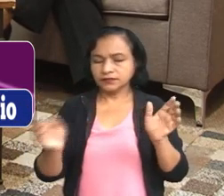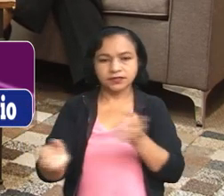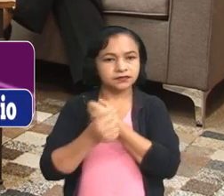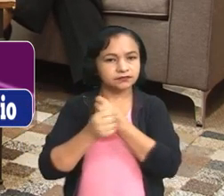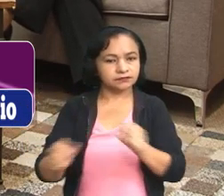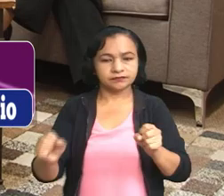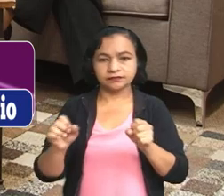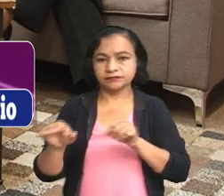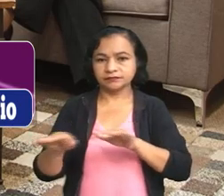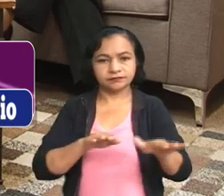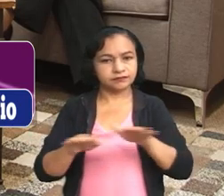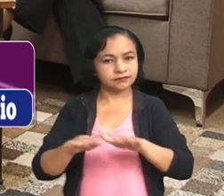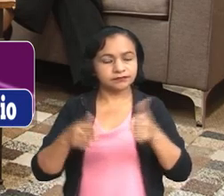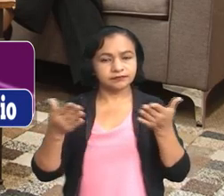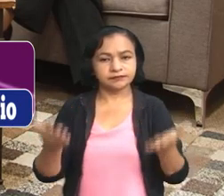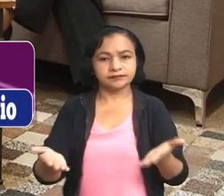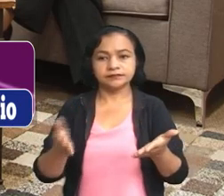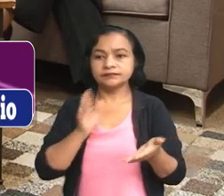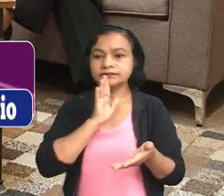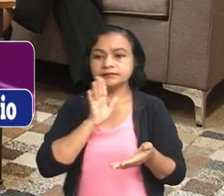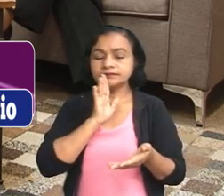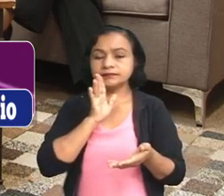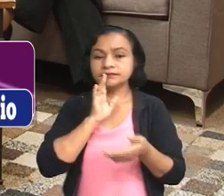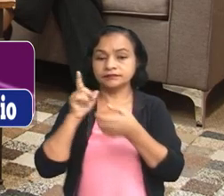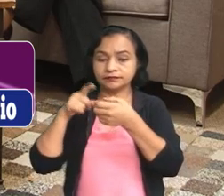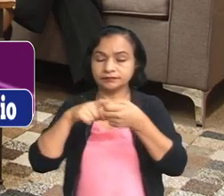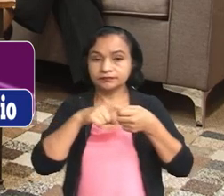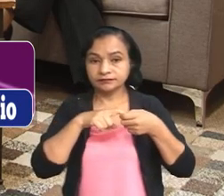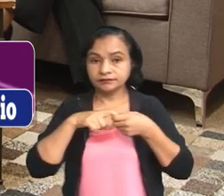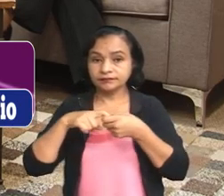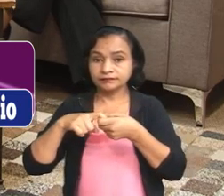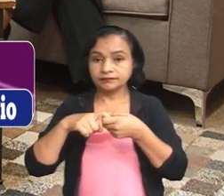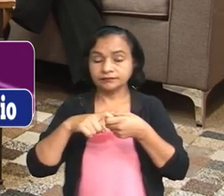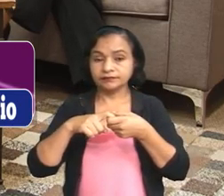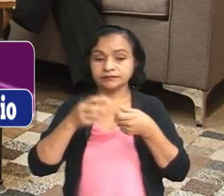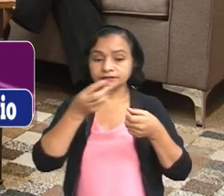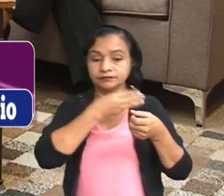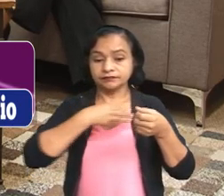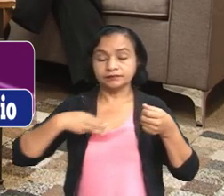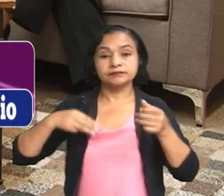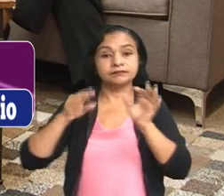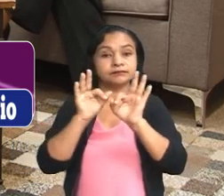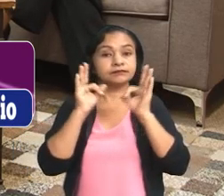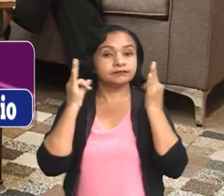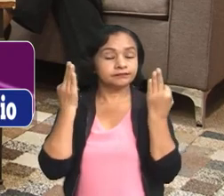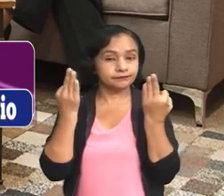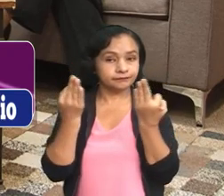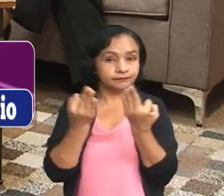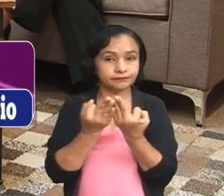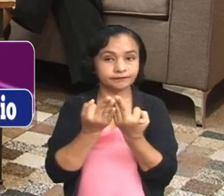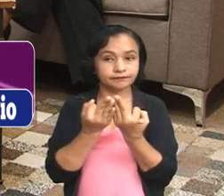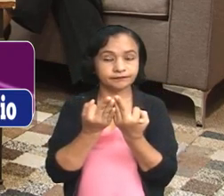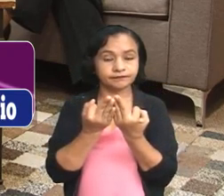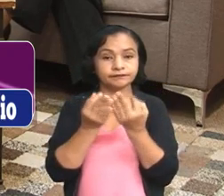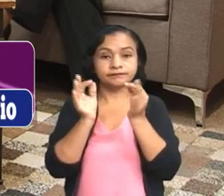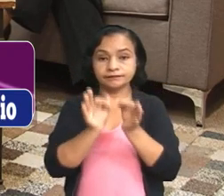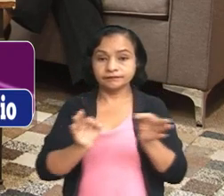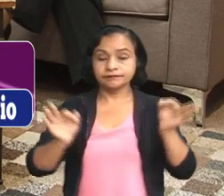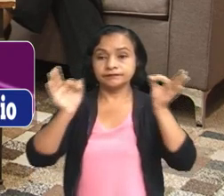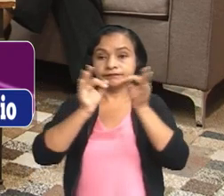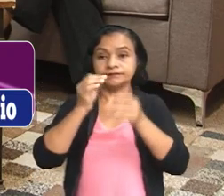gracia. Ahí está también, cuando hablamos de coordinaciones y eso, entre el Ministerio de la Familia también a jugar un papel bien